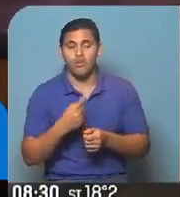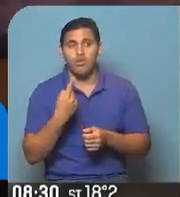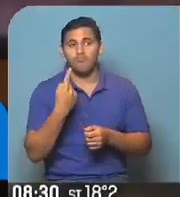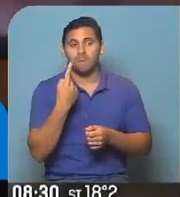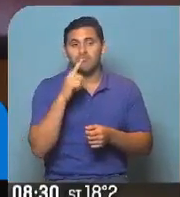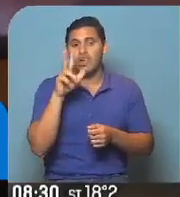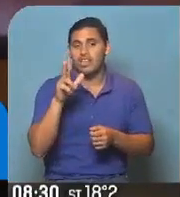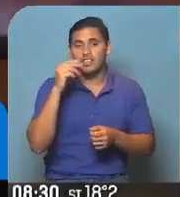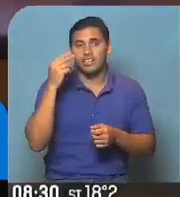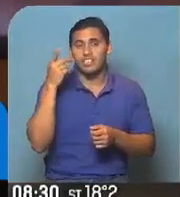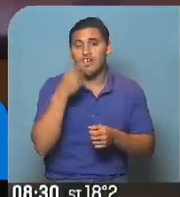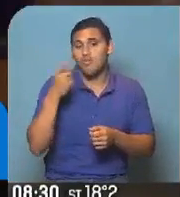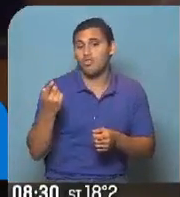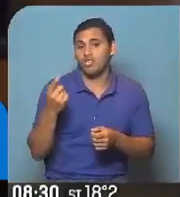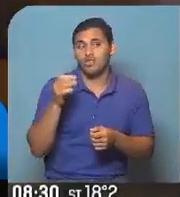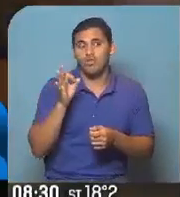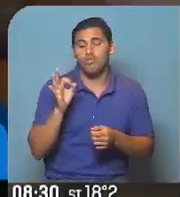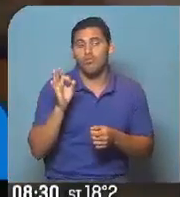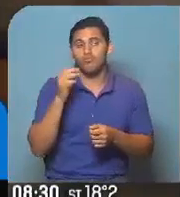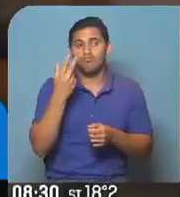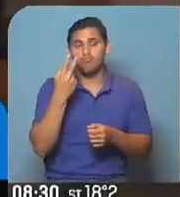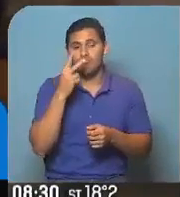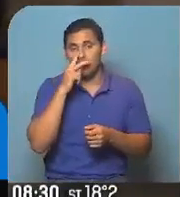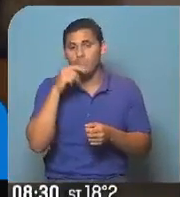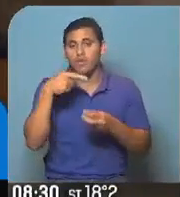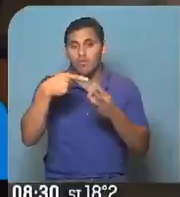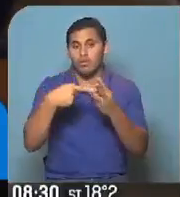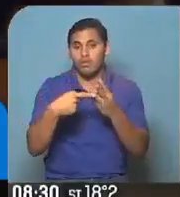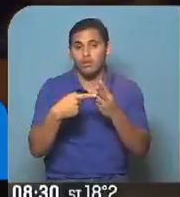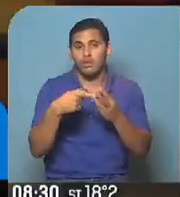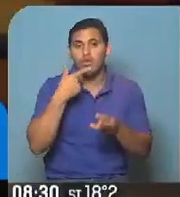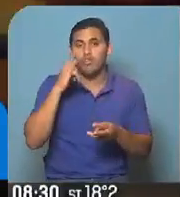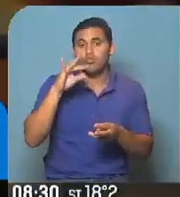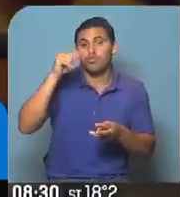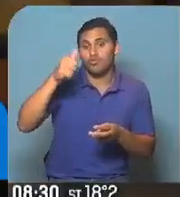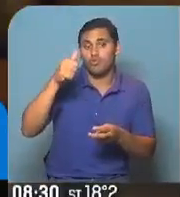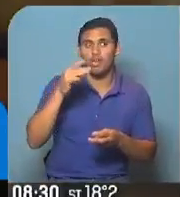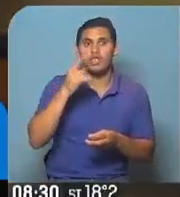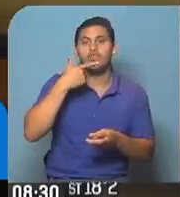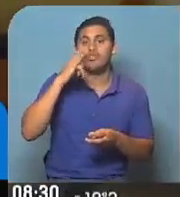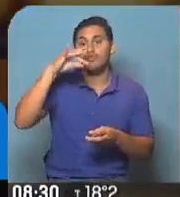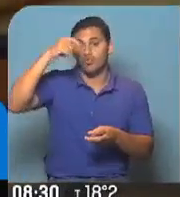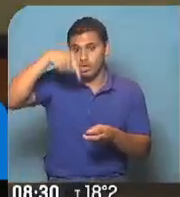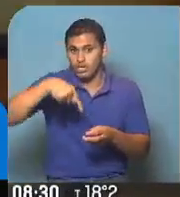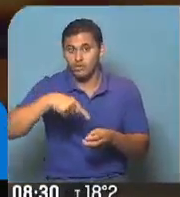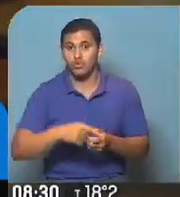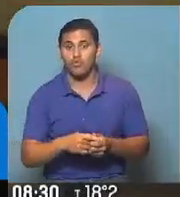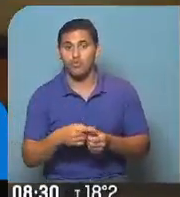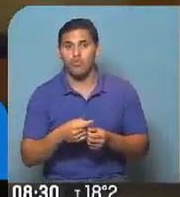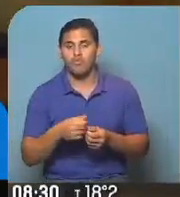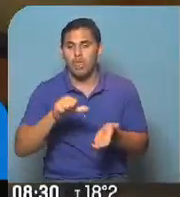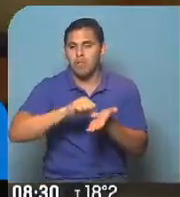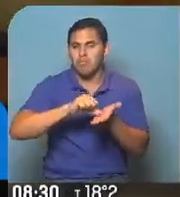en los privados dicen que es 250 y después tenemos a sudán y sudán del sur un país que se acaba a dividir